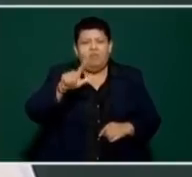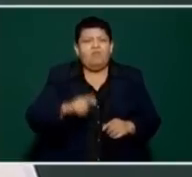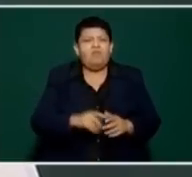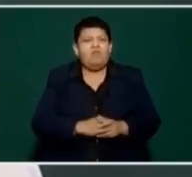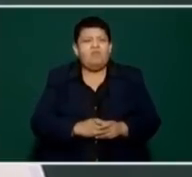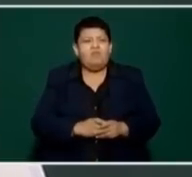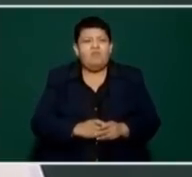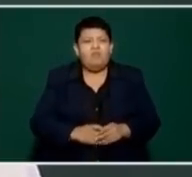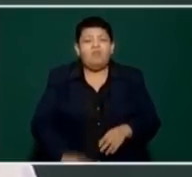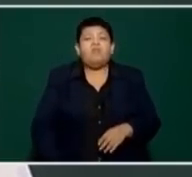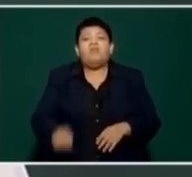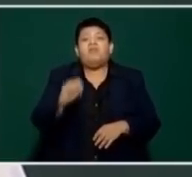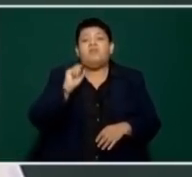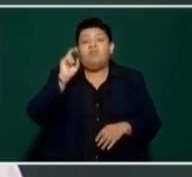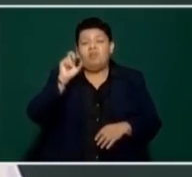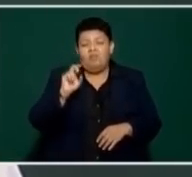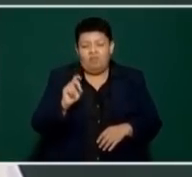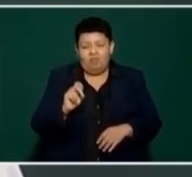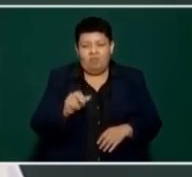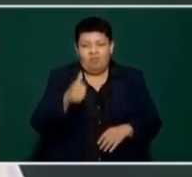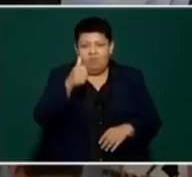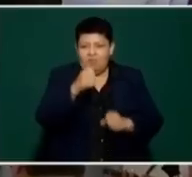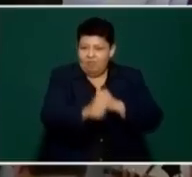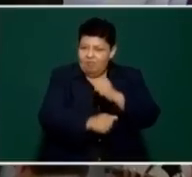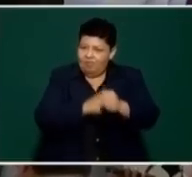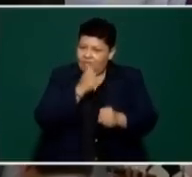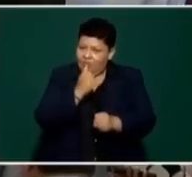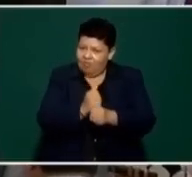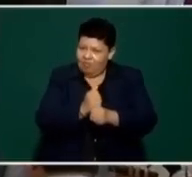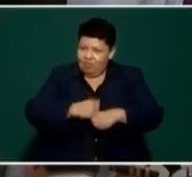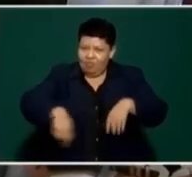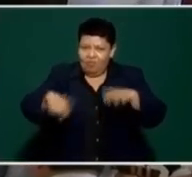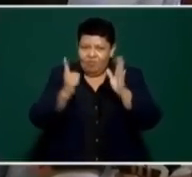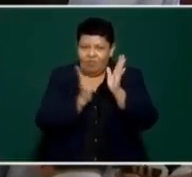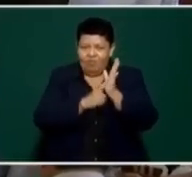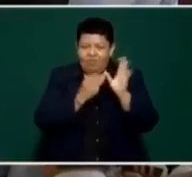en 36 años, de